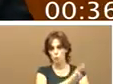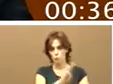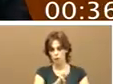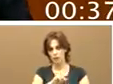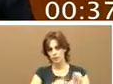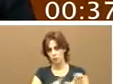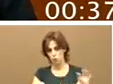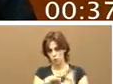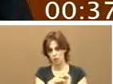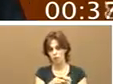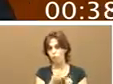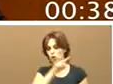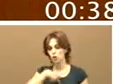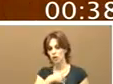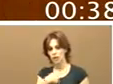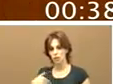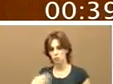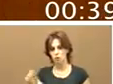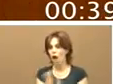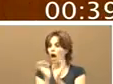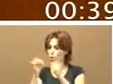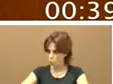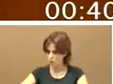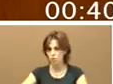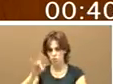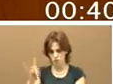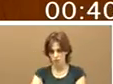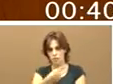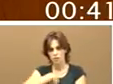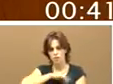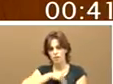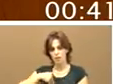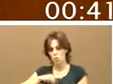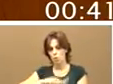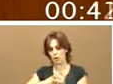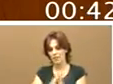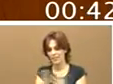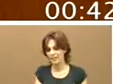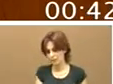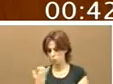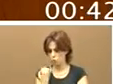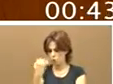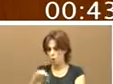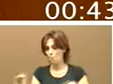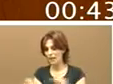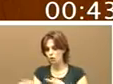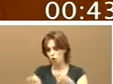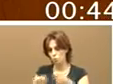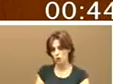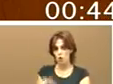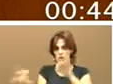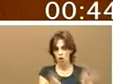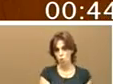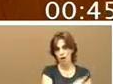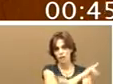Unida estamos dispuestos a llegar a un acuerdo a consensuar el plan de estímulo al pequeño comercio igual que hicimos con el plan